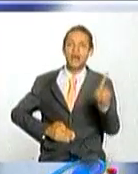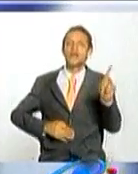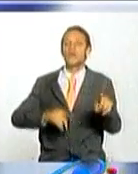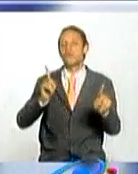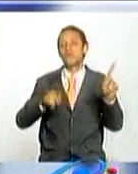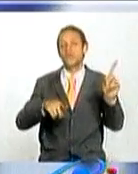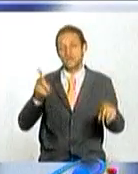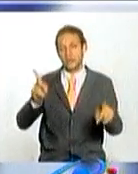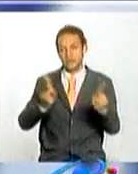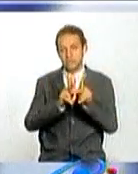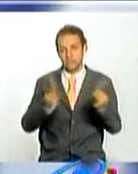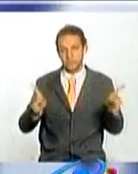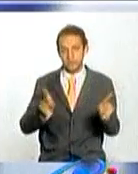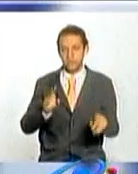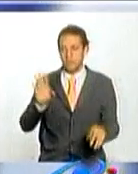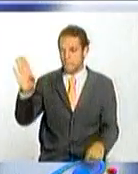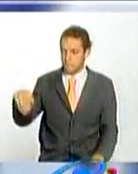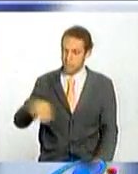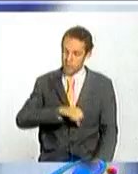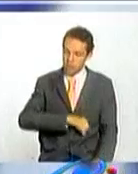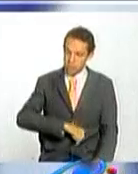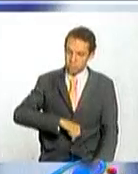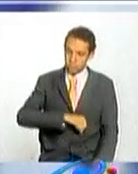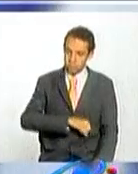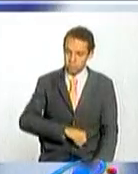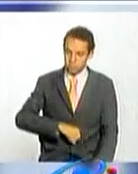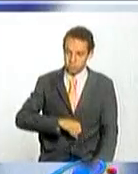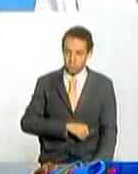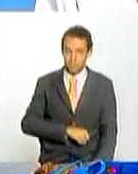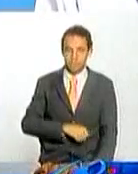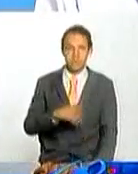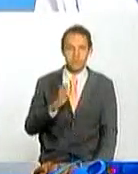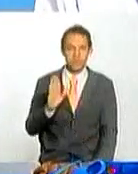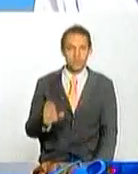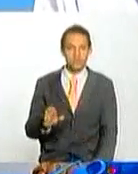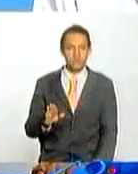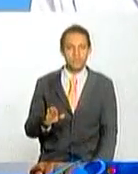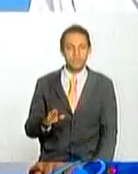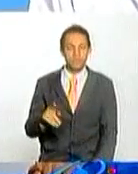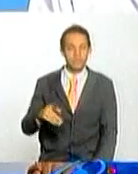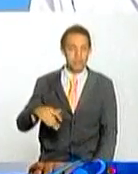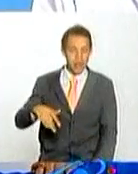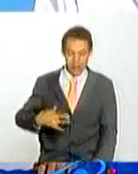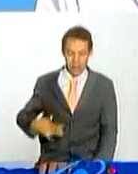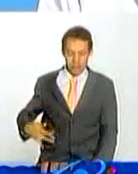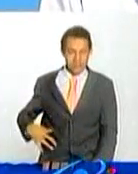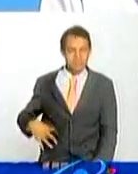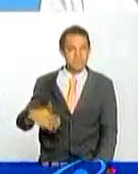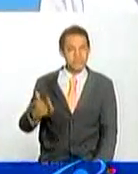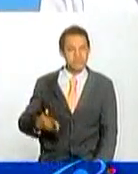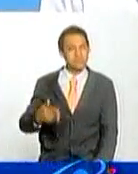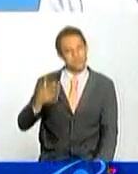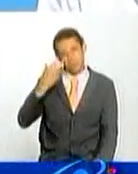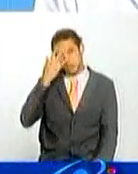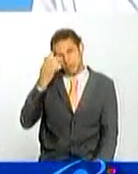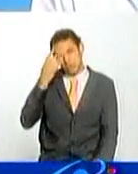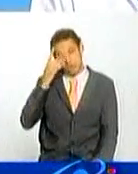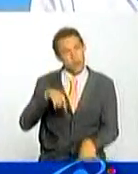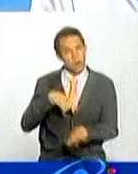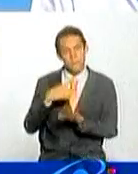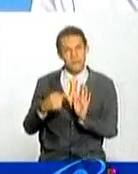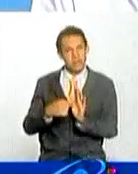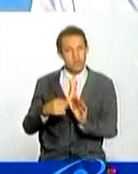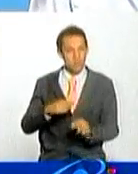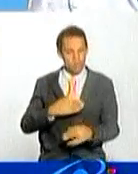mandan ecografías de vías biliares. Y la reflexión nuestra, ¿y por qué no una vez de todo el